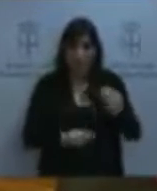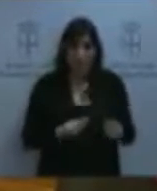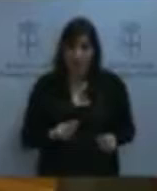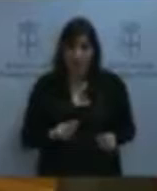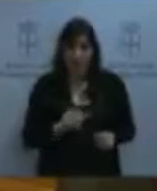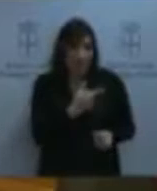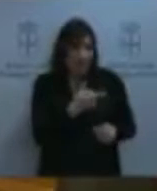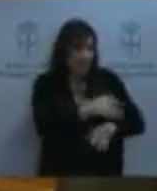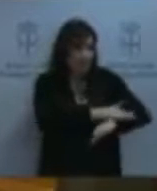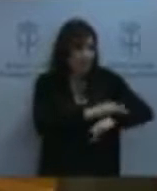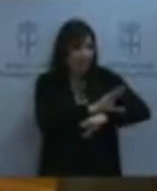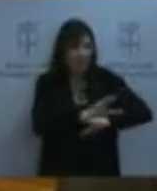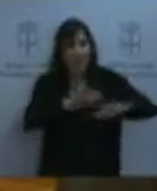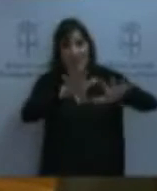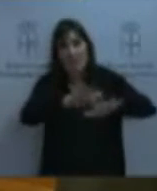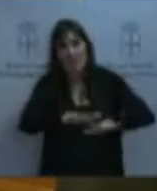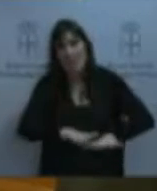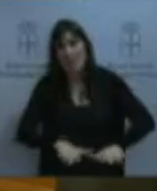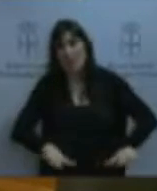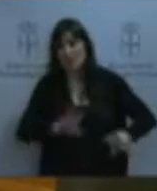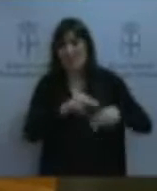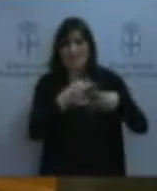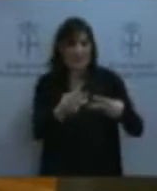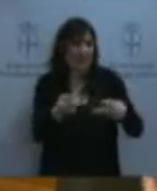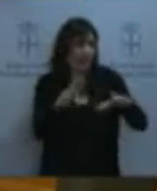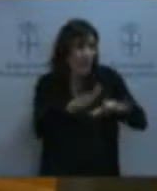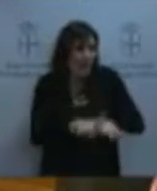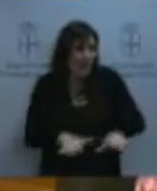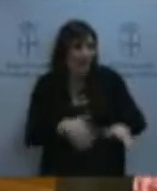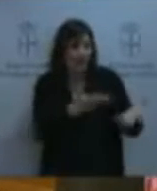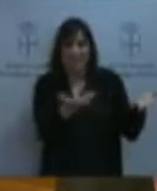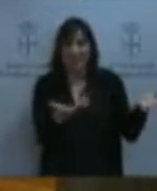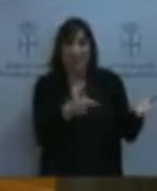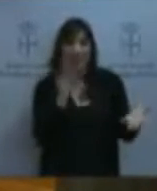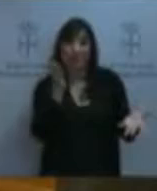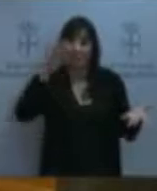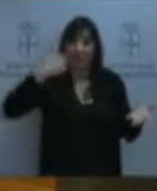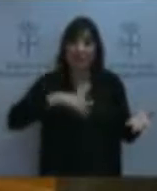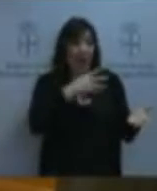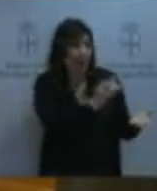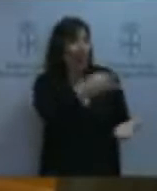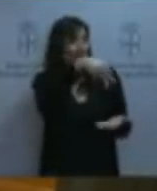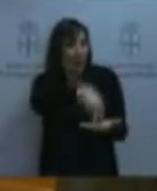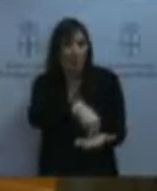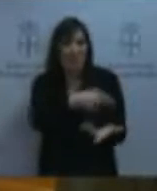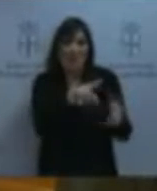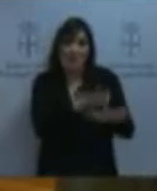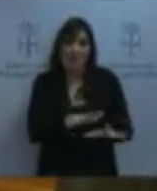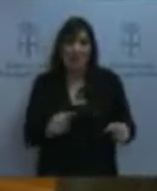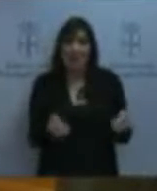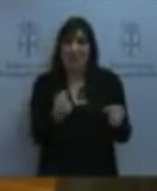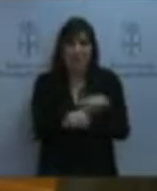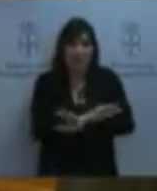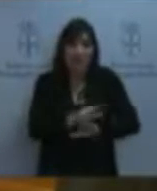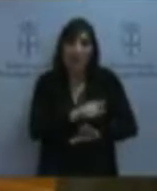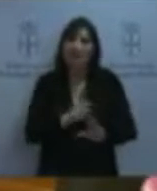parece inadmisible. Llegan cuando el mal está hecho y con esta lentitud e inacción ponen en riesgo la biodiversidad. ¿Hasta qué punto